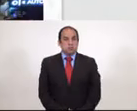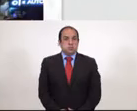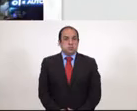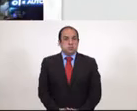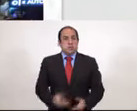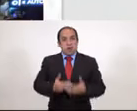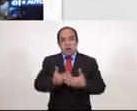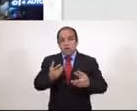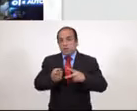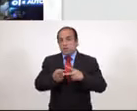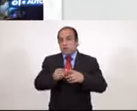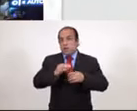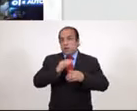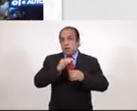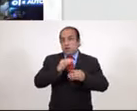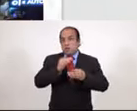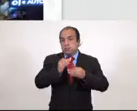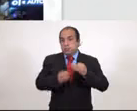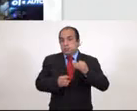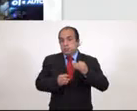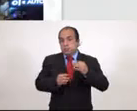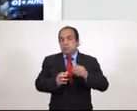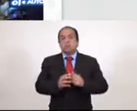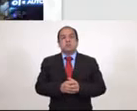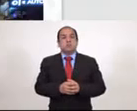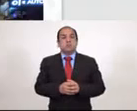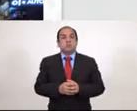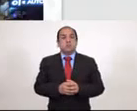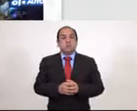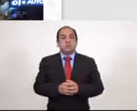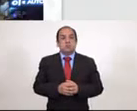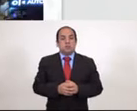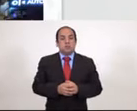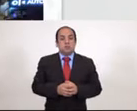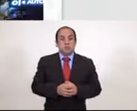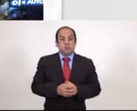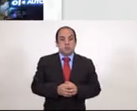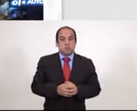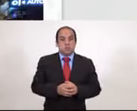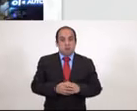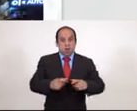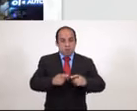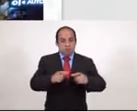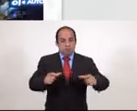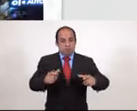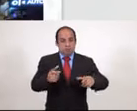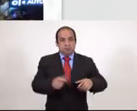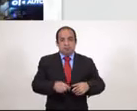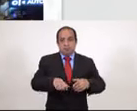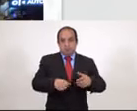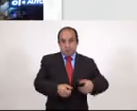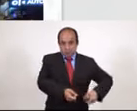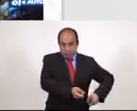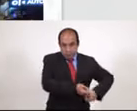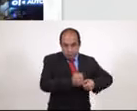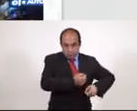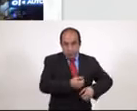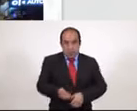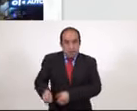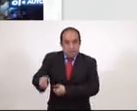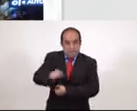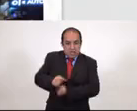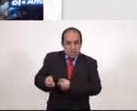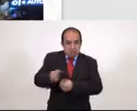poco antes de terminar con el llenado o la colocación del material